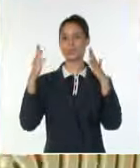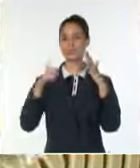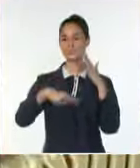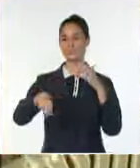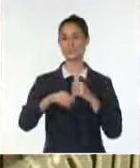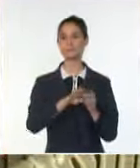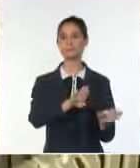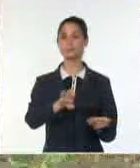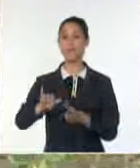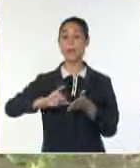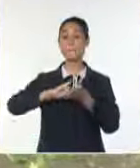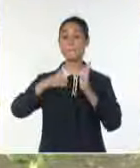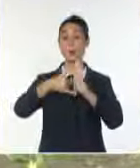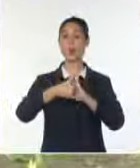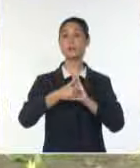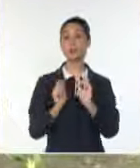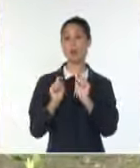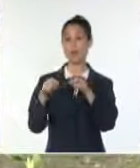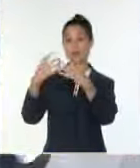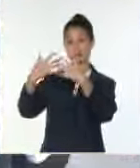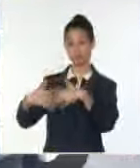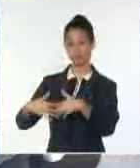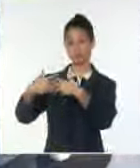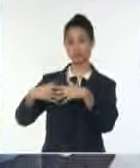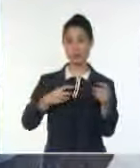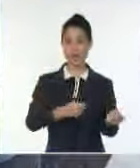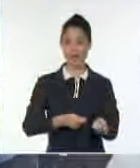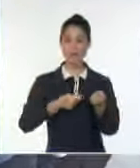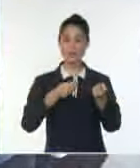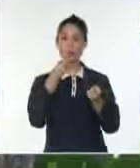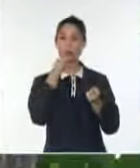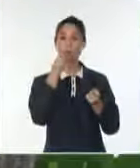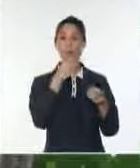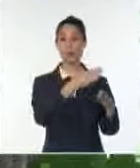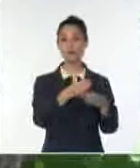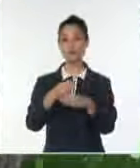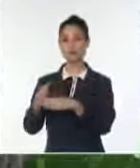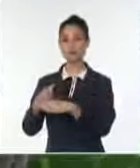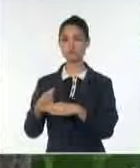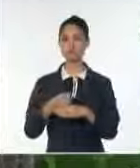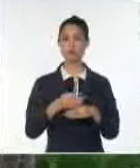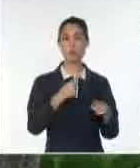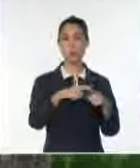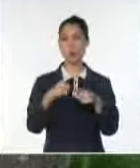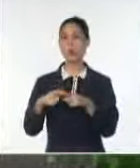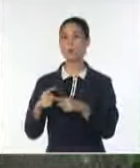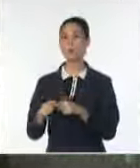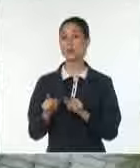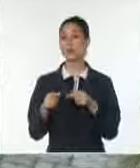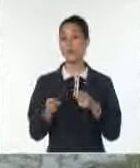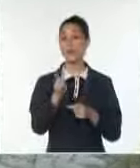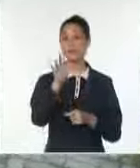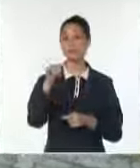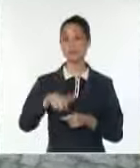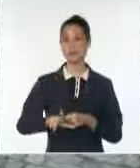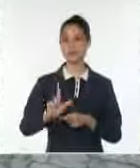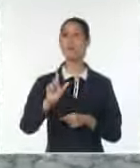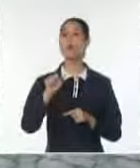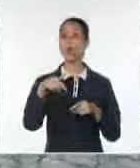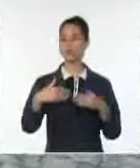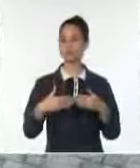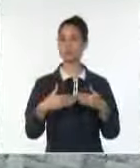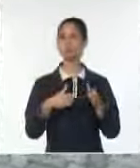proyectos de la industria y de la agricultura impulsados unos desde hace algún tiempo y otros en ocasión del 26 de julio todos